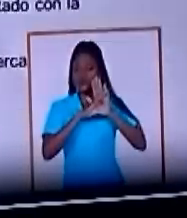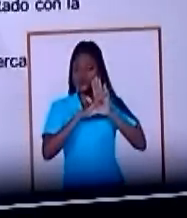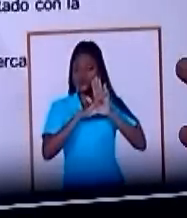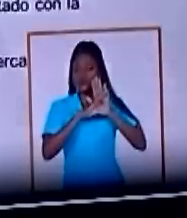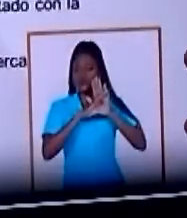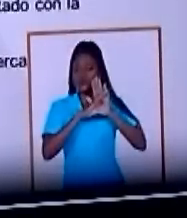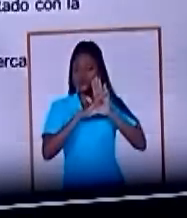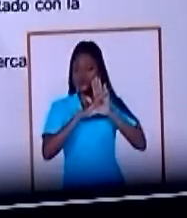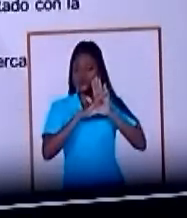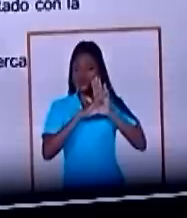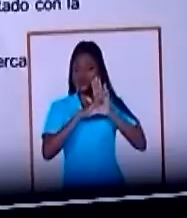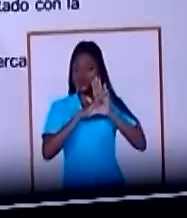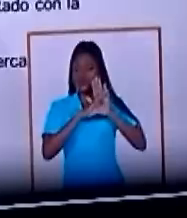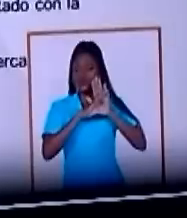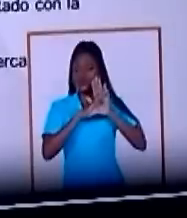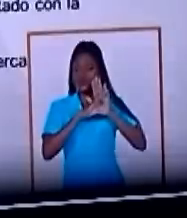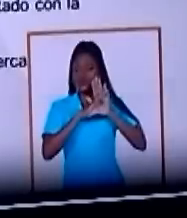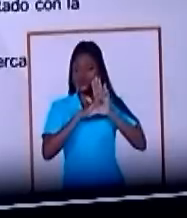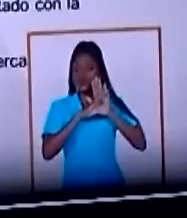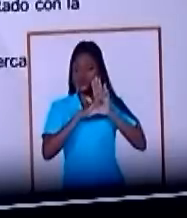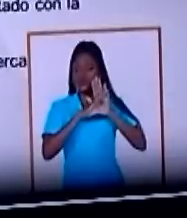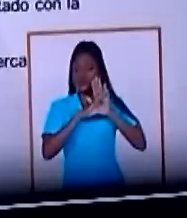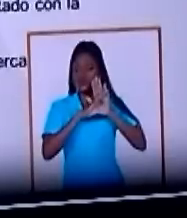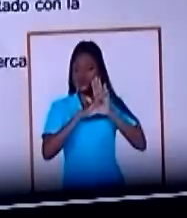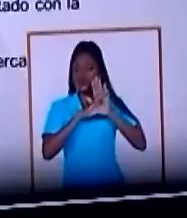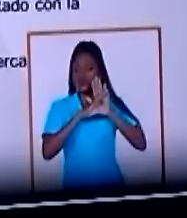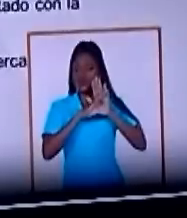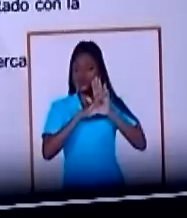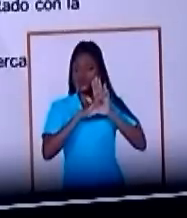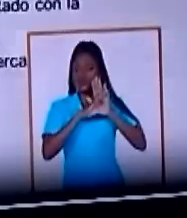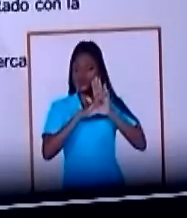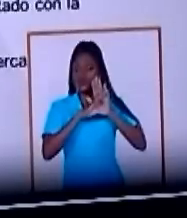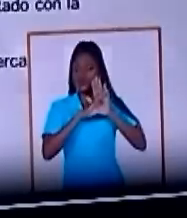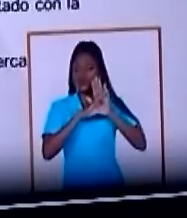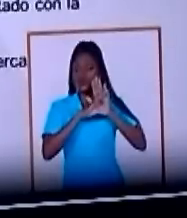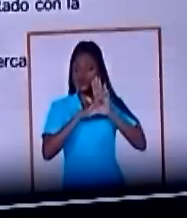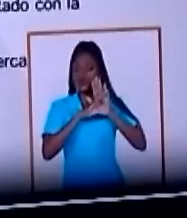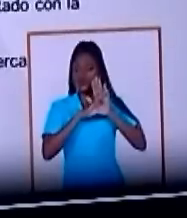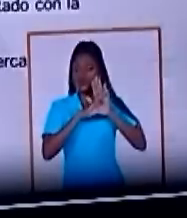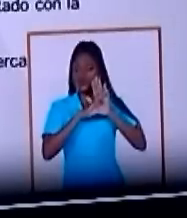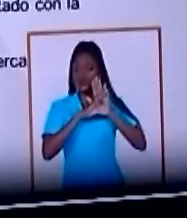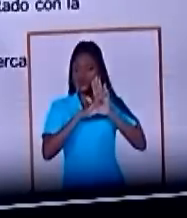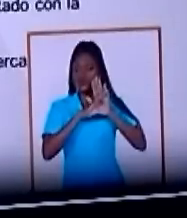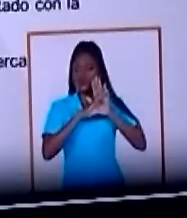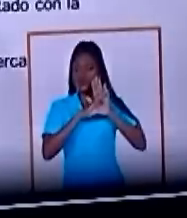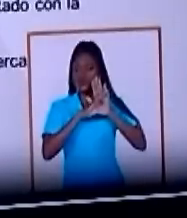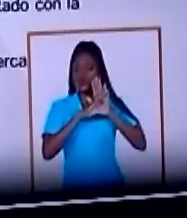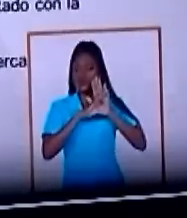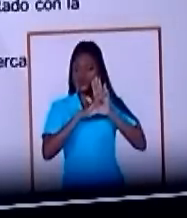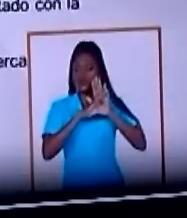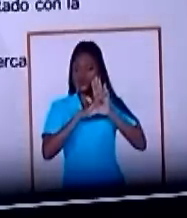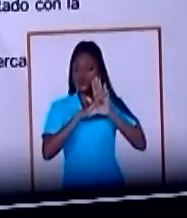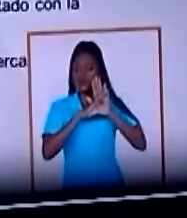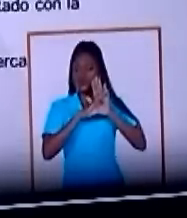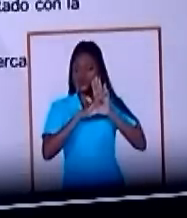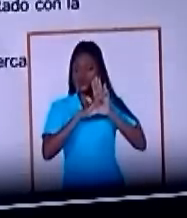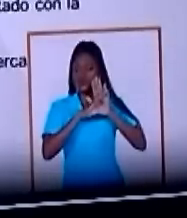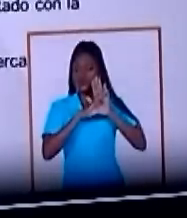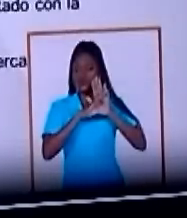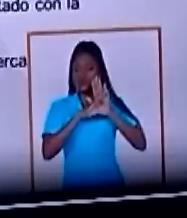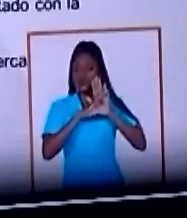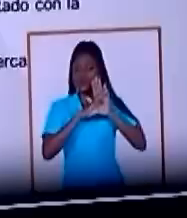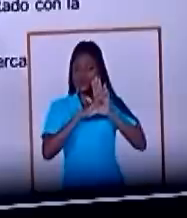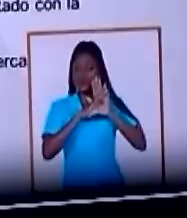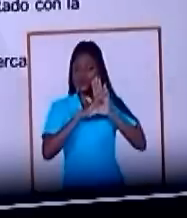leche es lo que hay en Cuba 82000 600 tienen más de tres vacas estamos hablando que hay